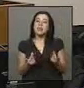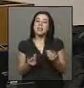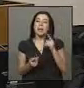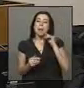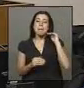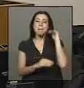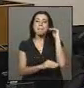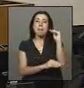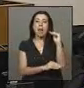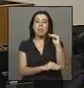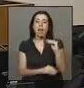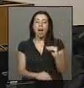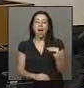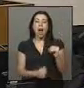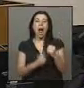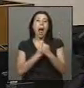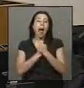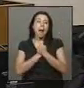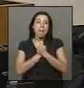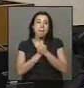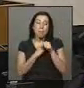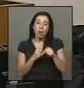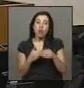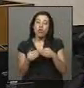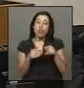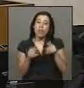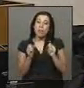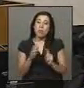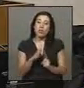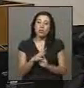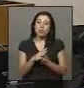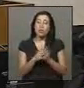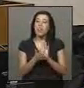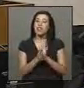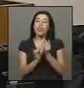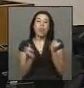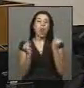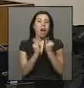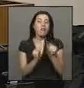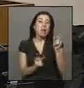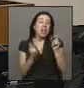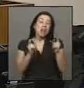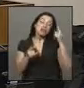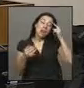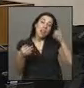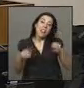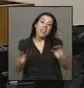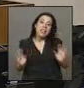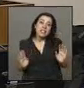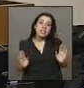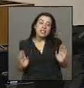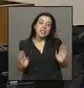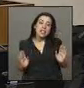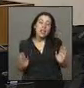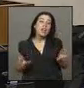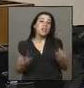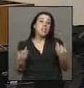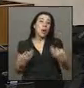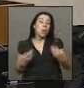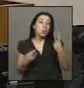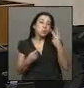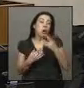manda el amor y que a partir de ello puede darse de todas las formas que las personas decidan y que les sea justo ese